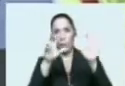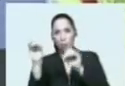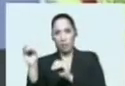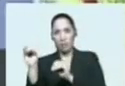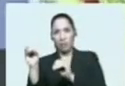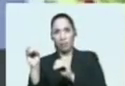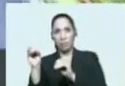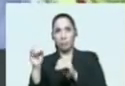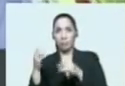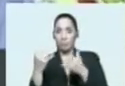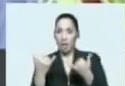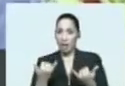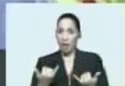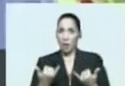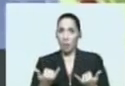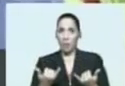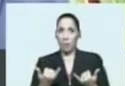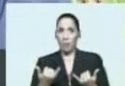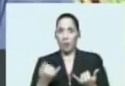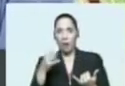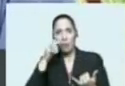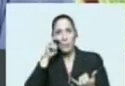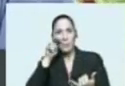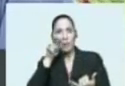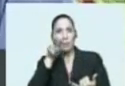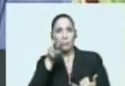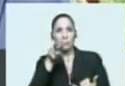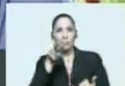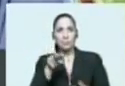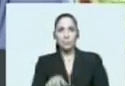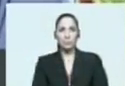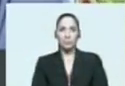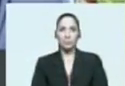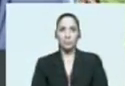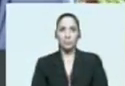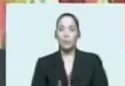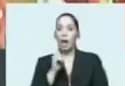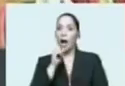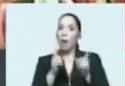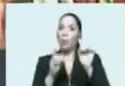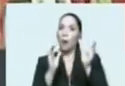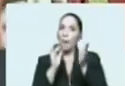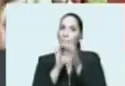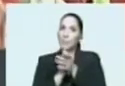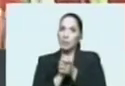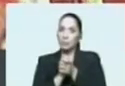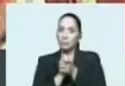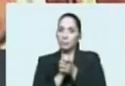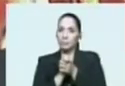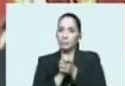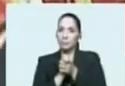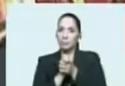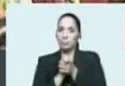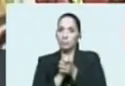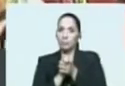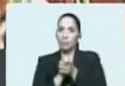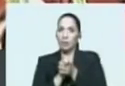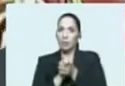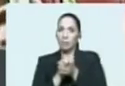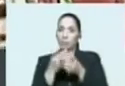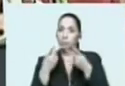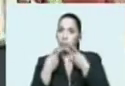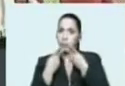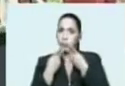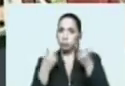ahora y lo veo con respeto algunos compañeros que emiten fuertes